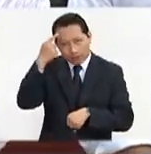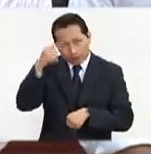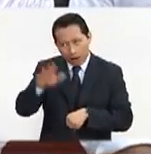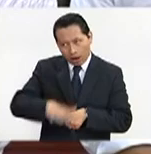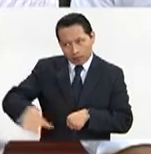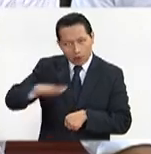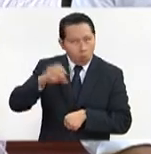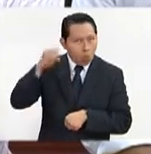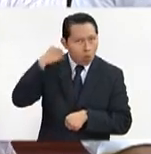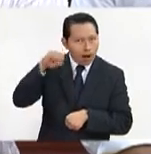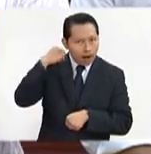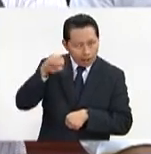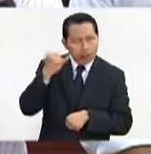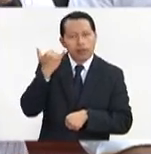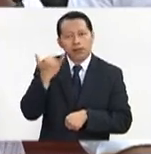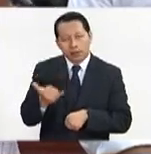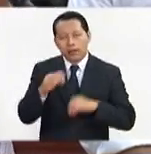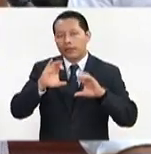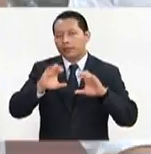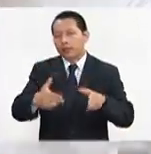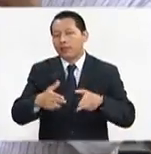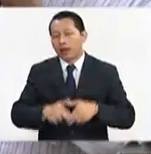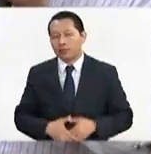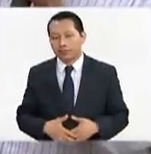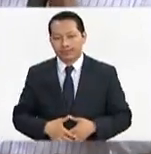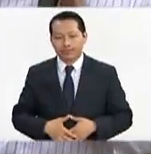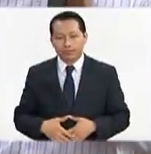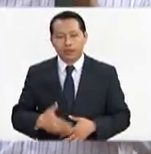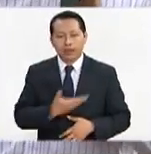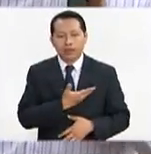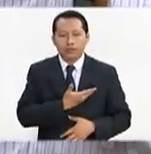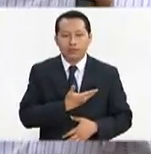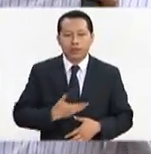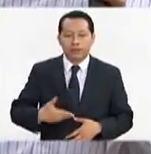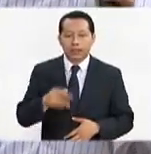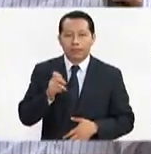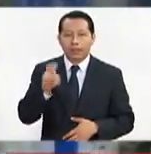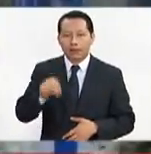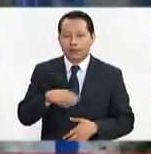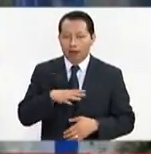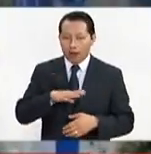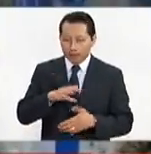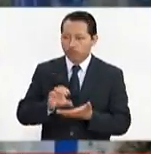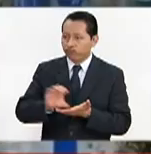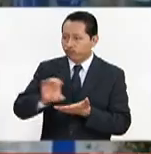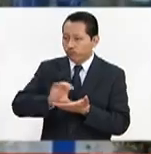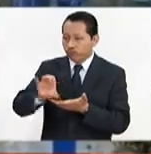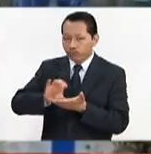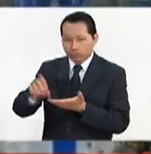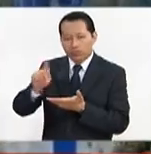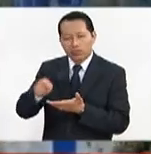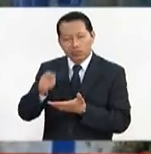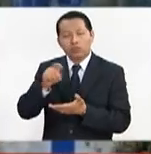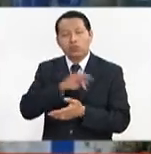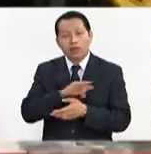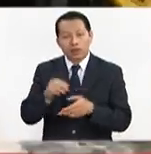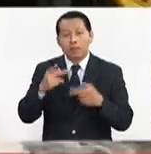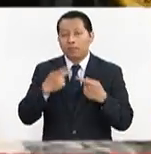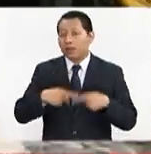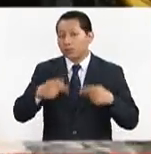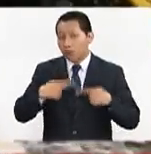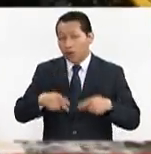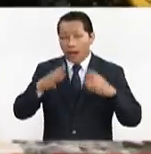de Oaxaca y para el estado de Chiapas. El presidente Enrique Peña Nieto entrega recursos económicos a las personas que perdieron